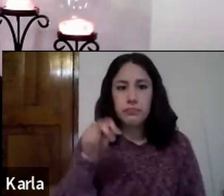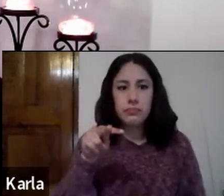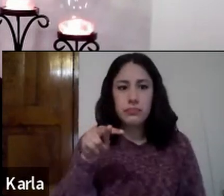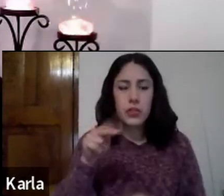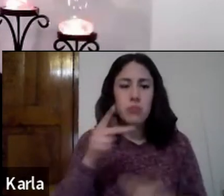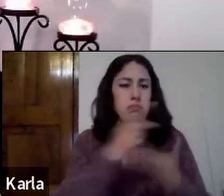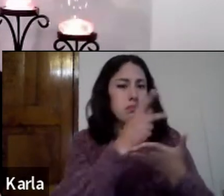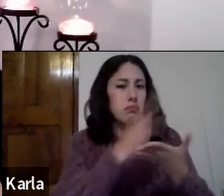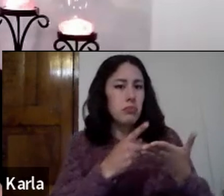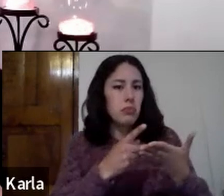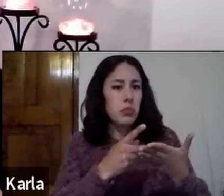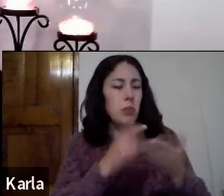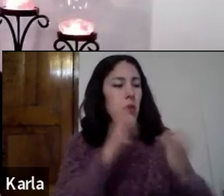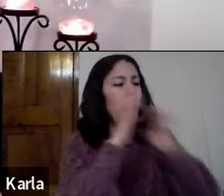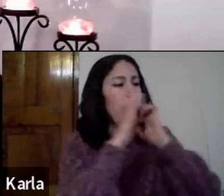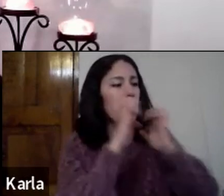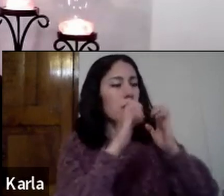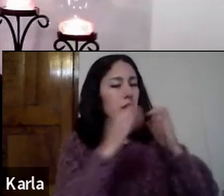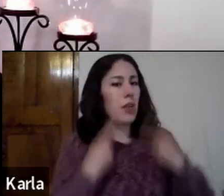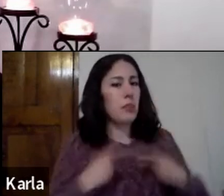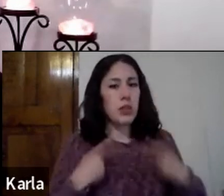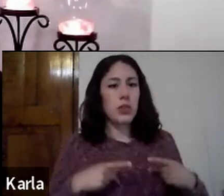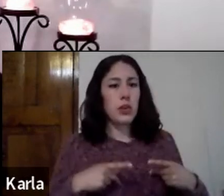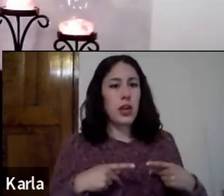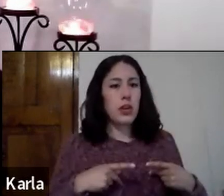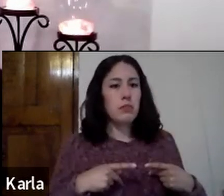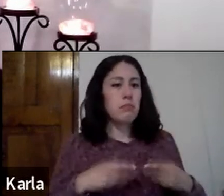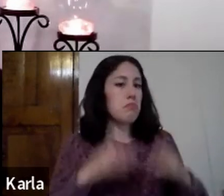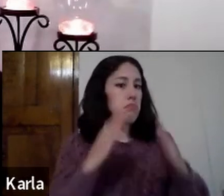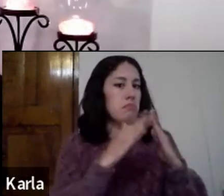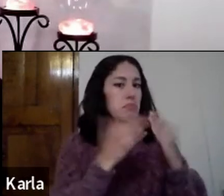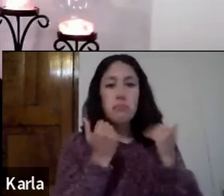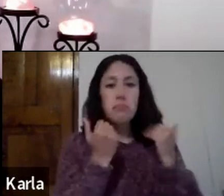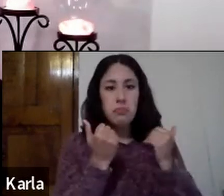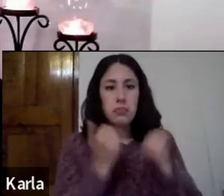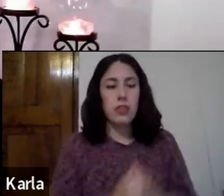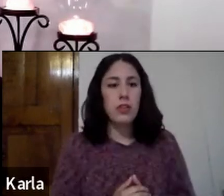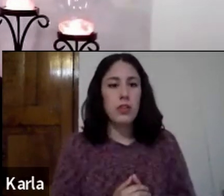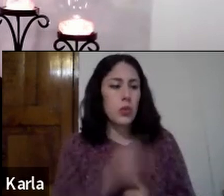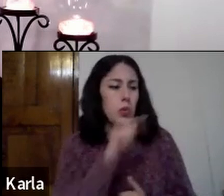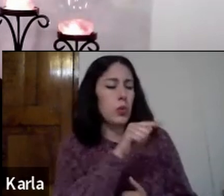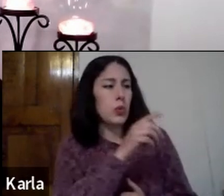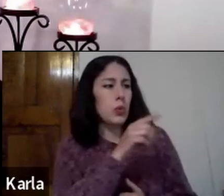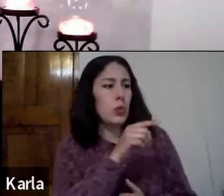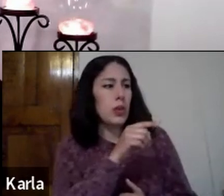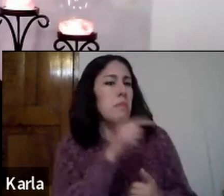persona sin hogar le decían y tú qué le pedirías a alguien que pasa por la calle